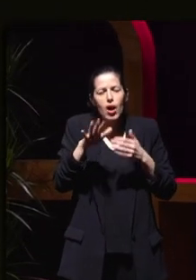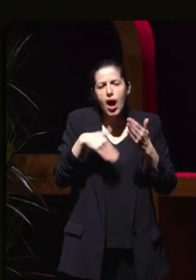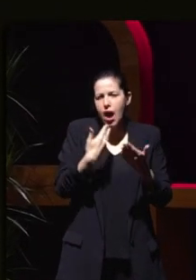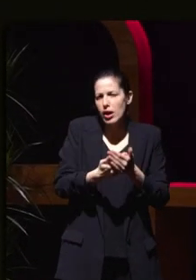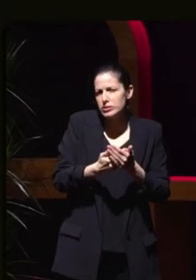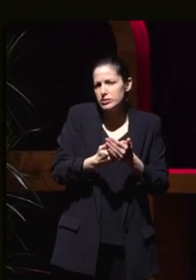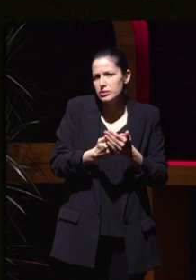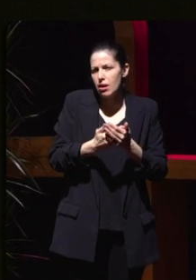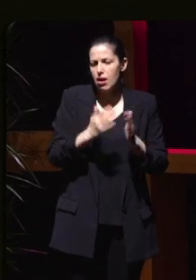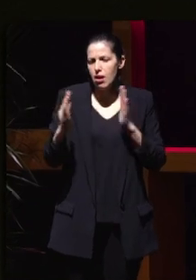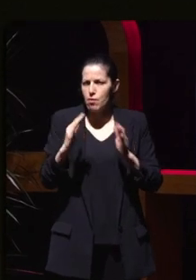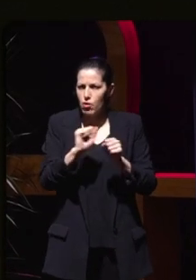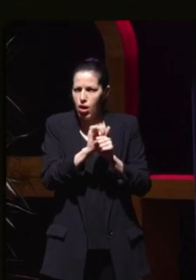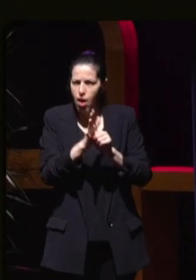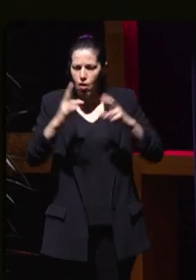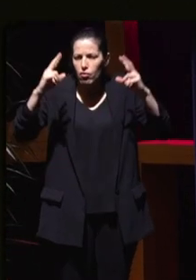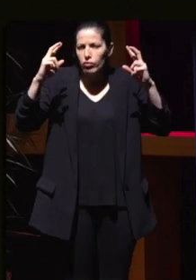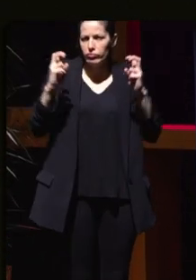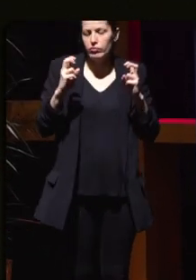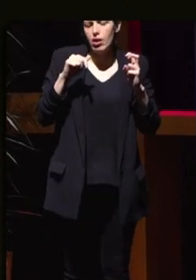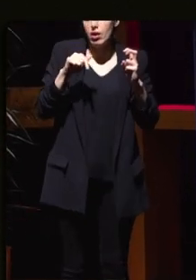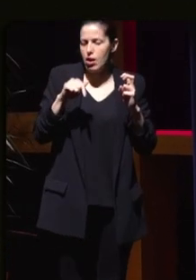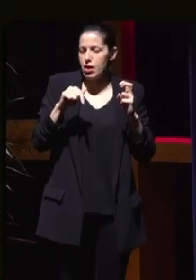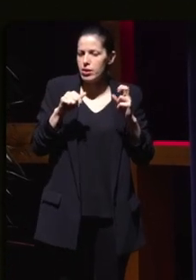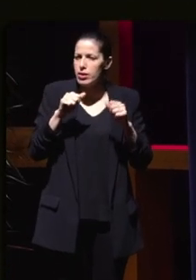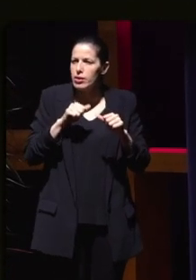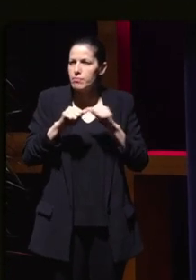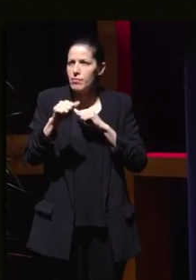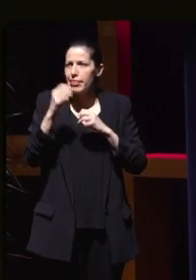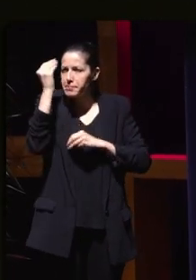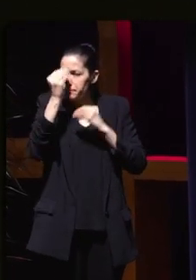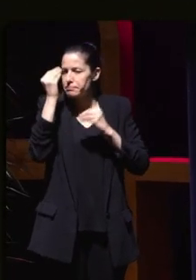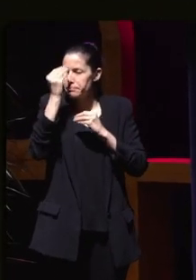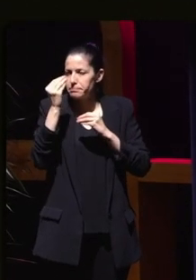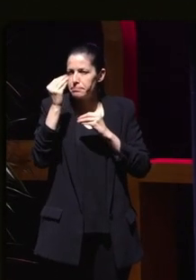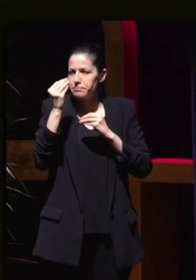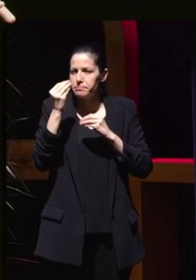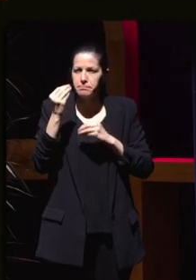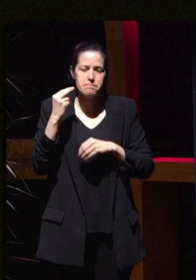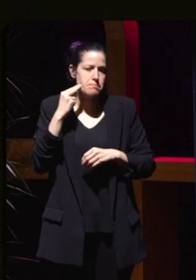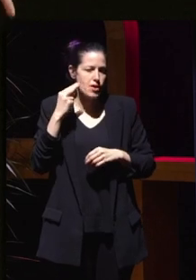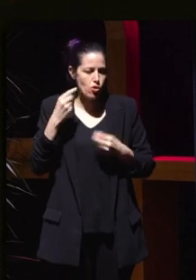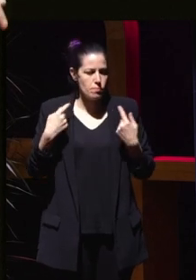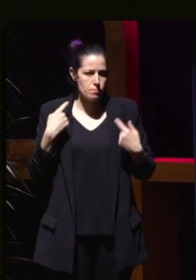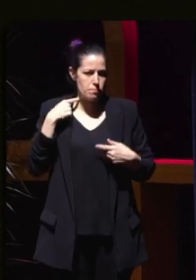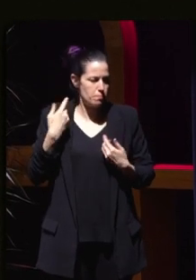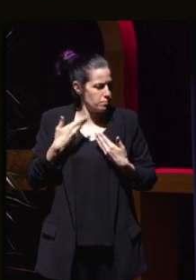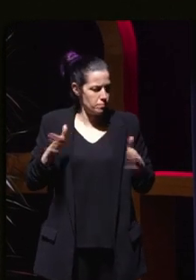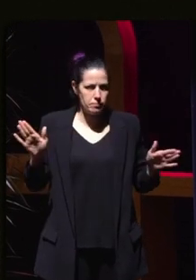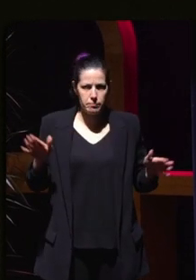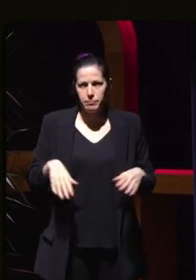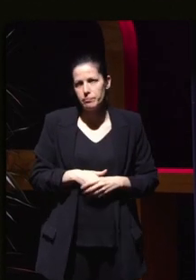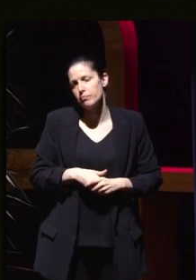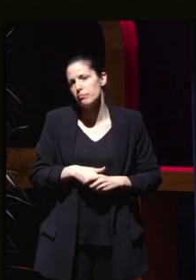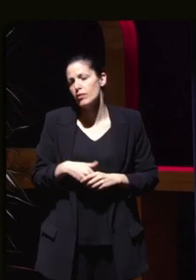fue o momento final de perder omedo no empecé tenía sensación de que el hongo de estos últimos